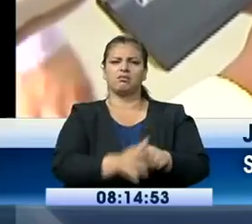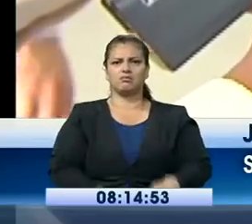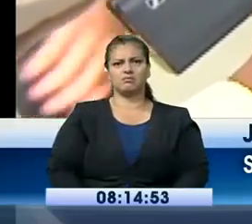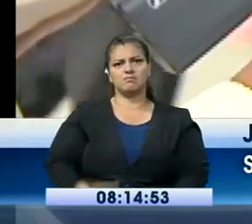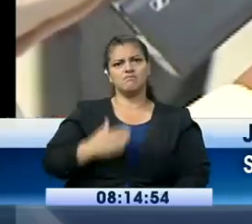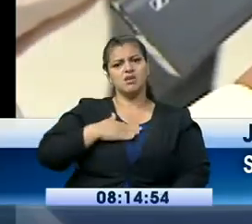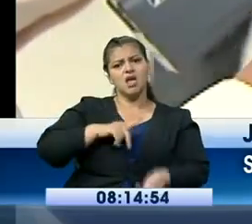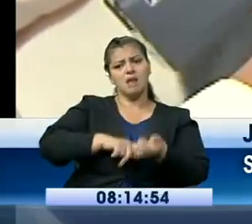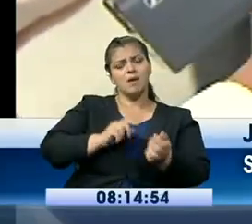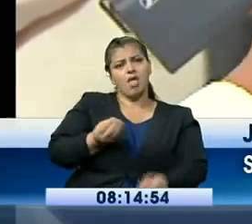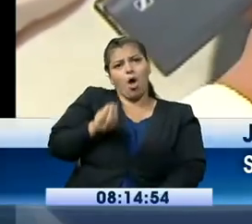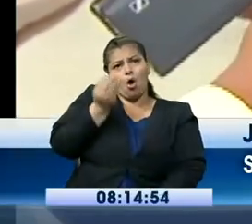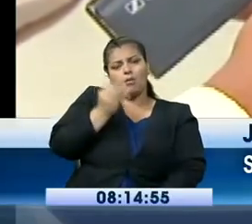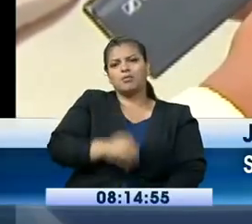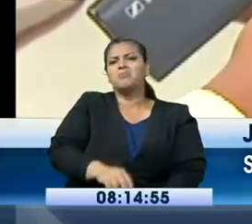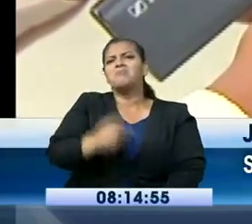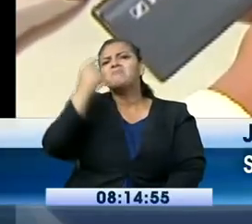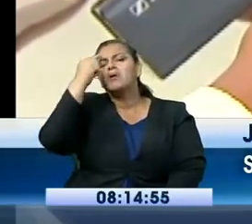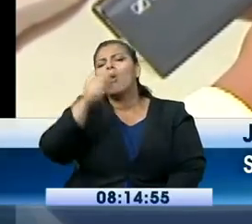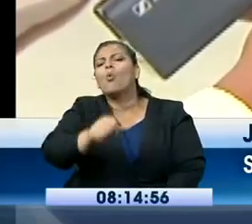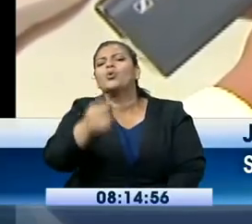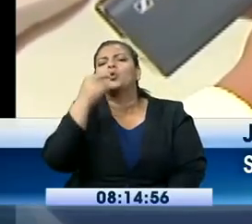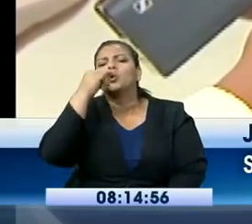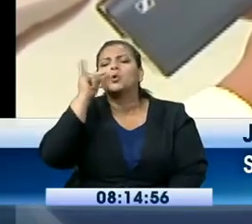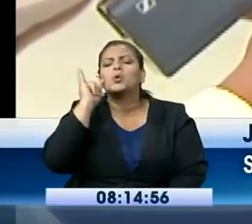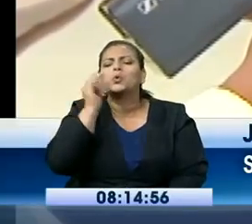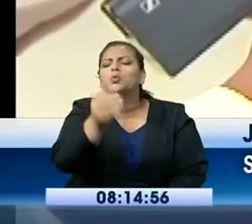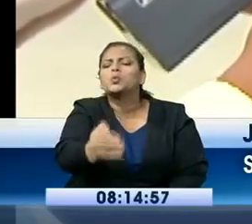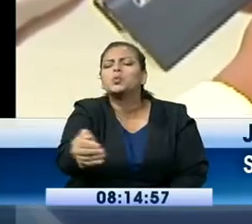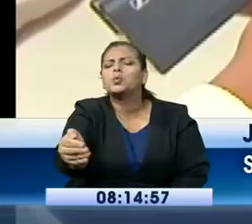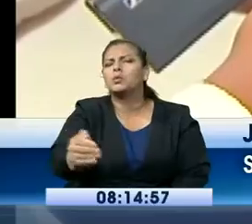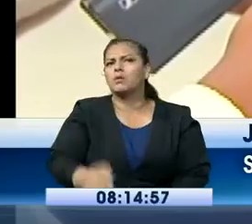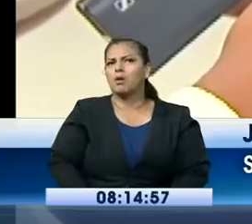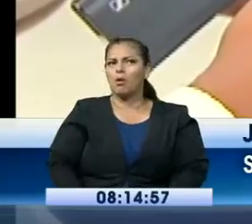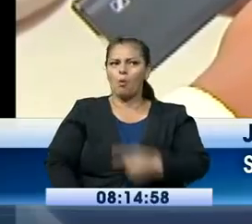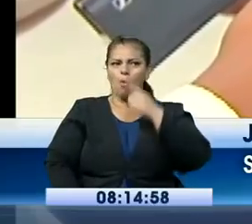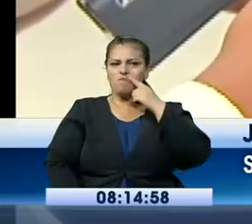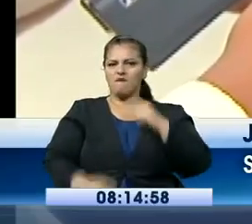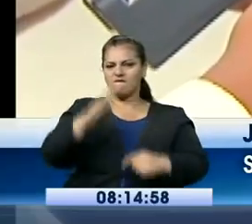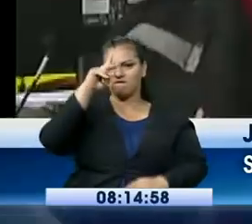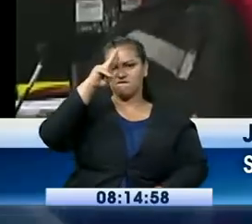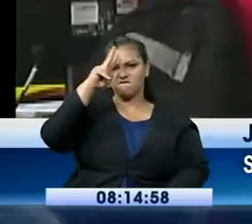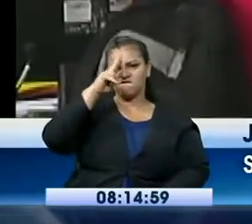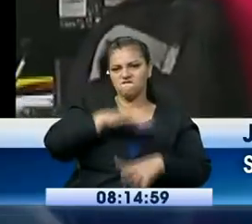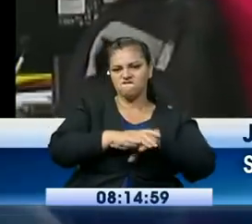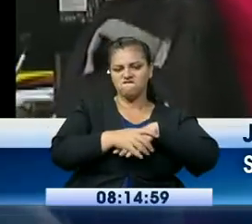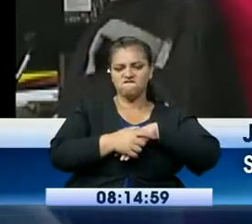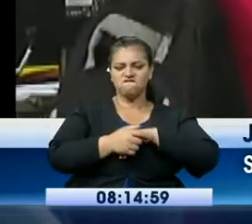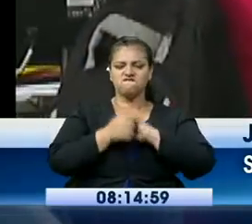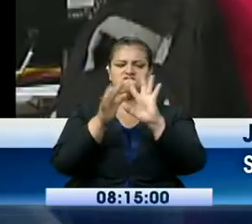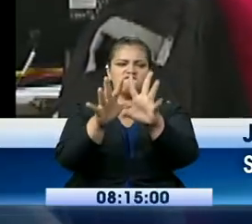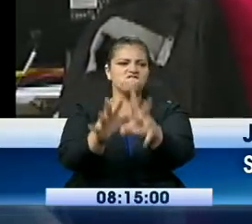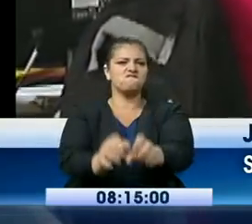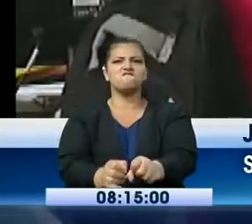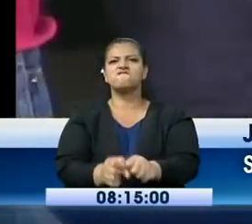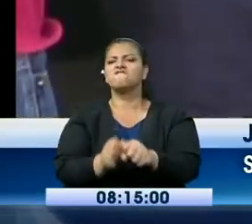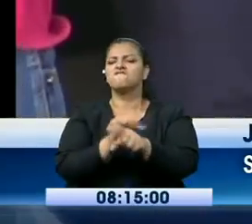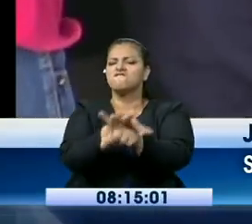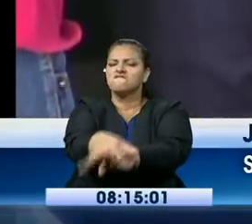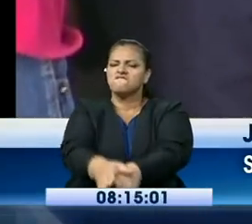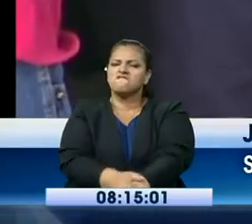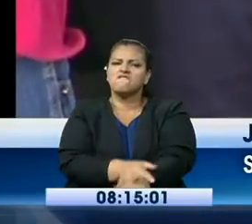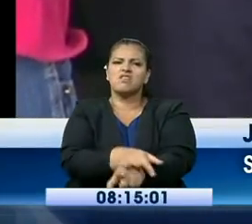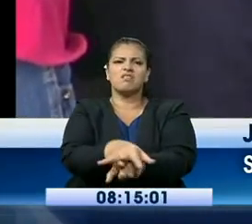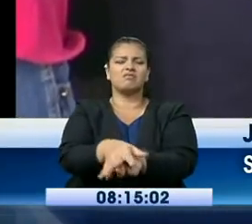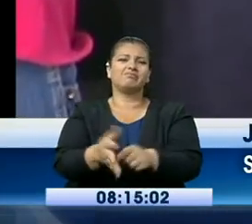ojalá este tipo no le haya hecho alguna maldad a una niña pequeña que no sepa decir por ello las autoridades piden a los padres